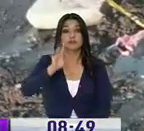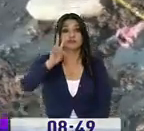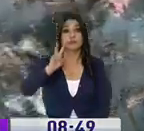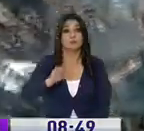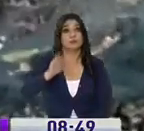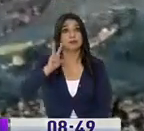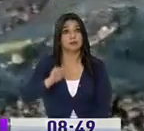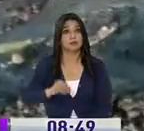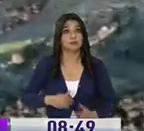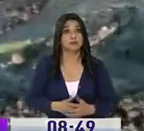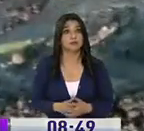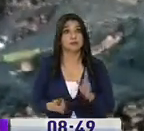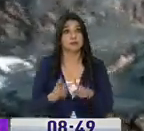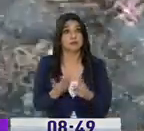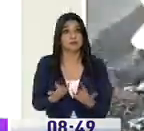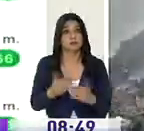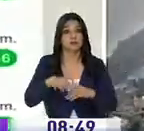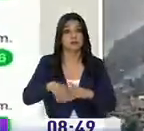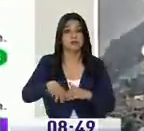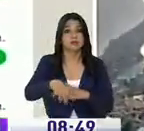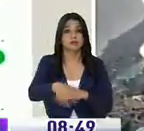8038-3920. Y así está.